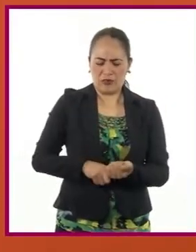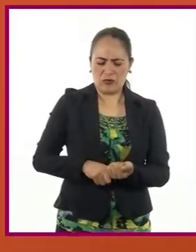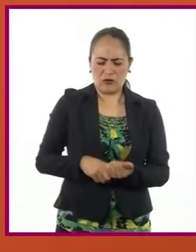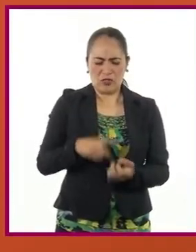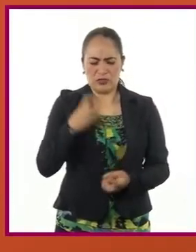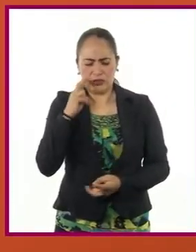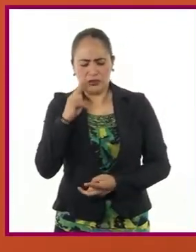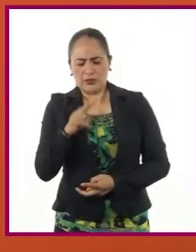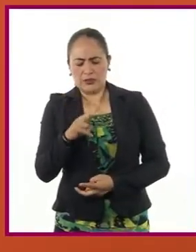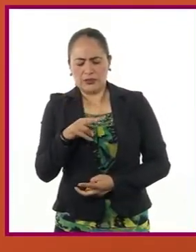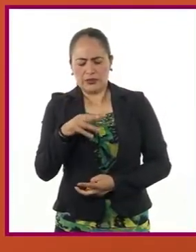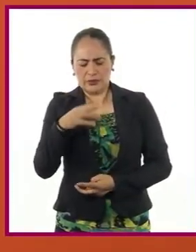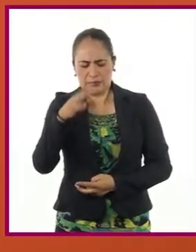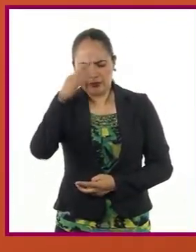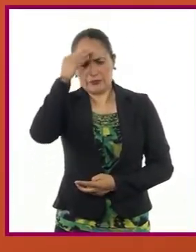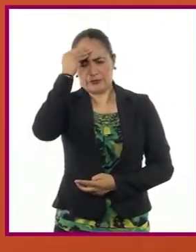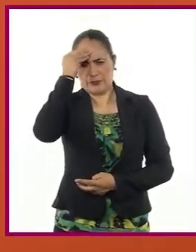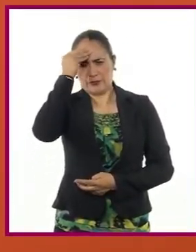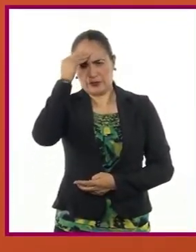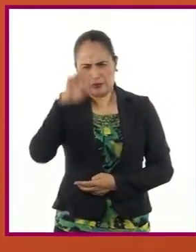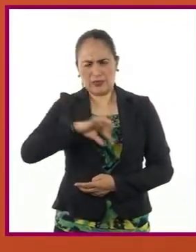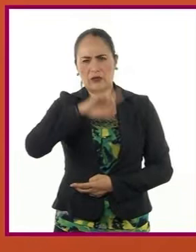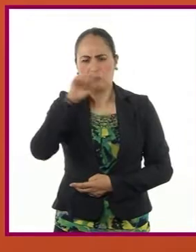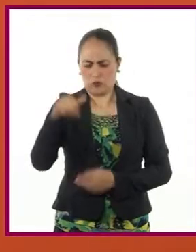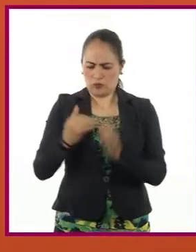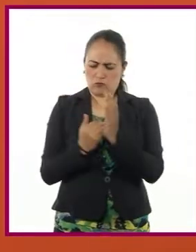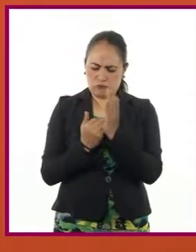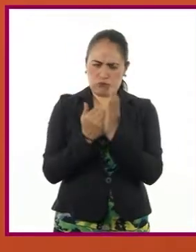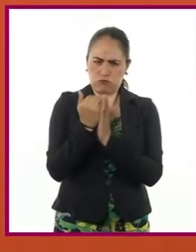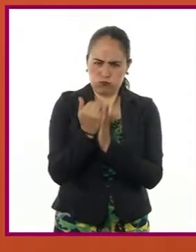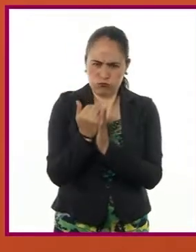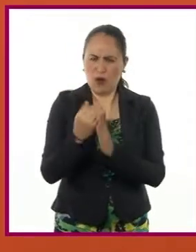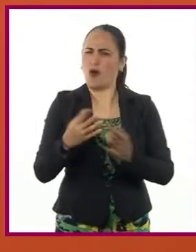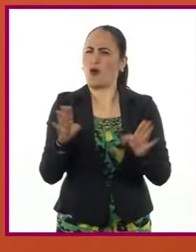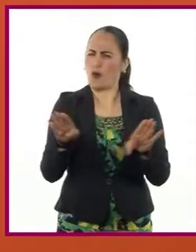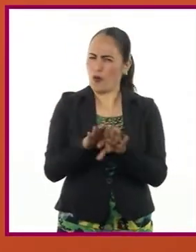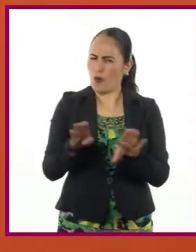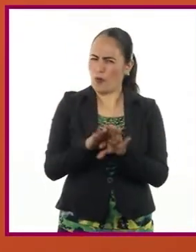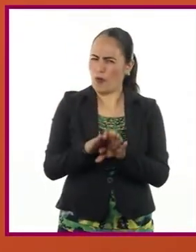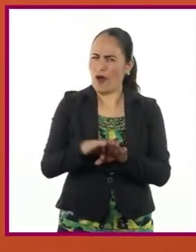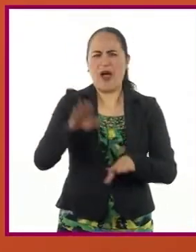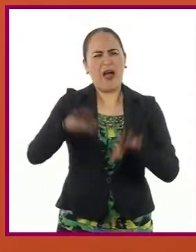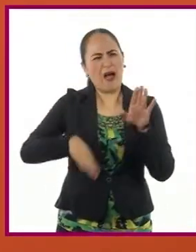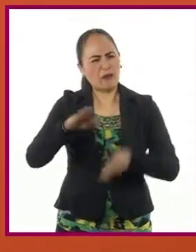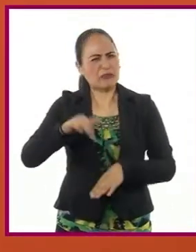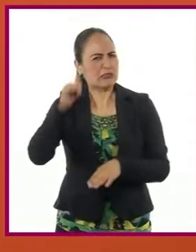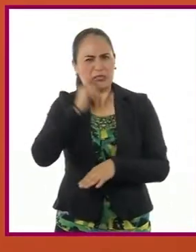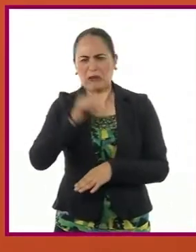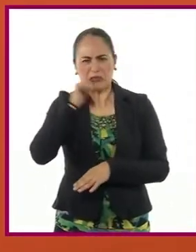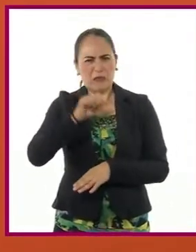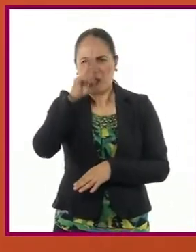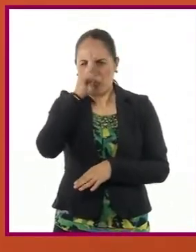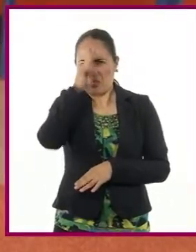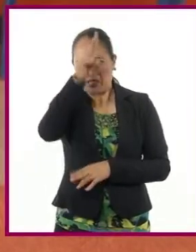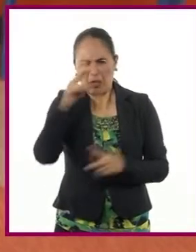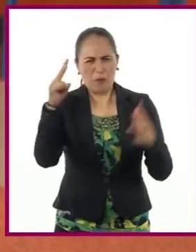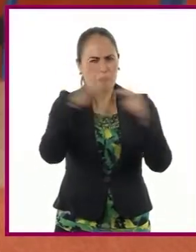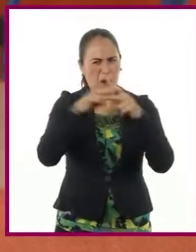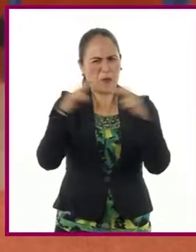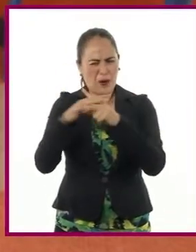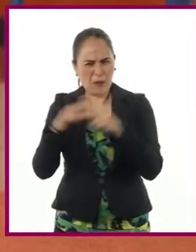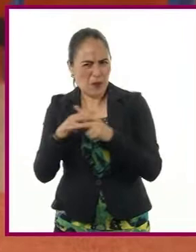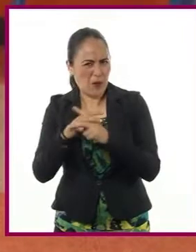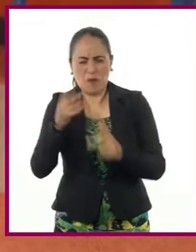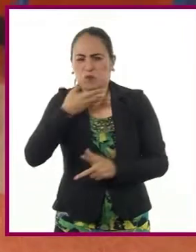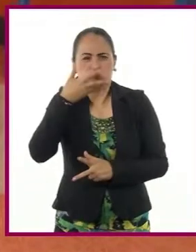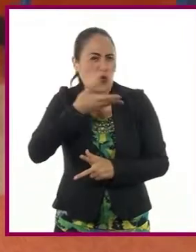que los conflictos son negativos porque la manera de resolverlos frecuentemente ha sido por medio de la violencia. Como ya se